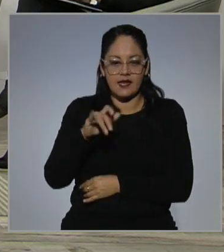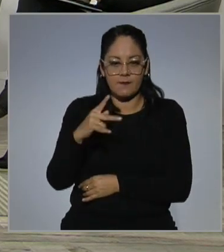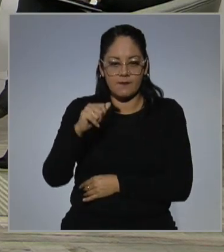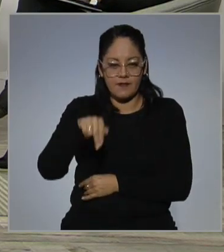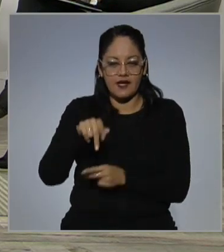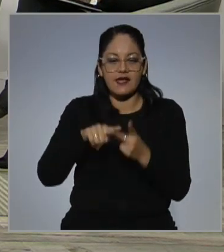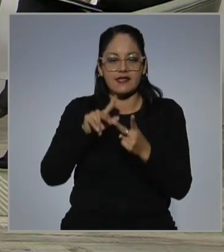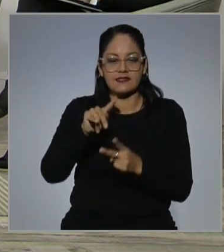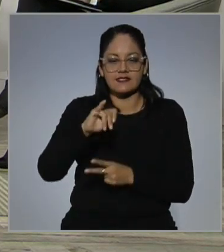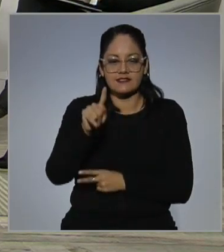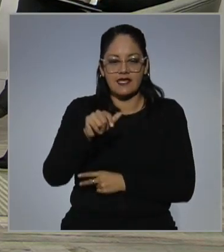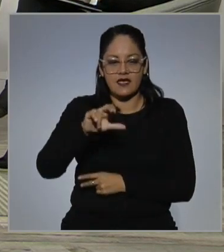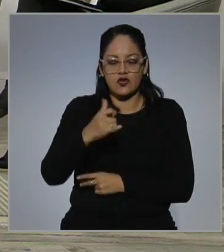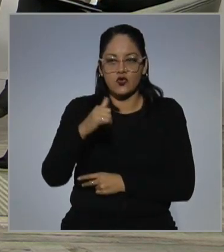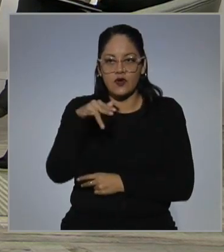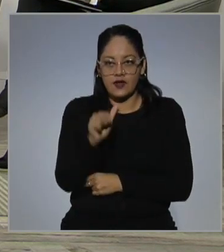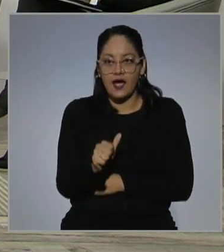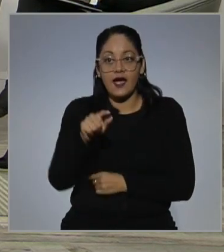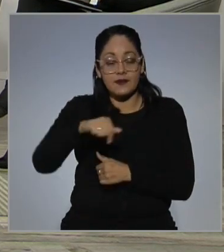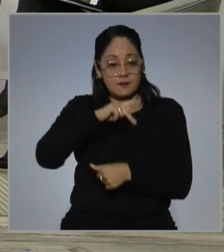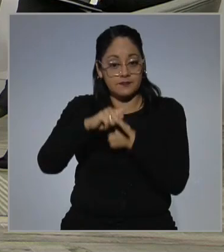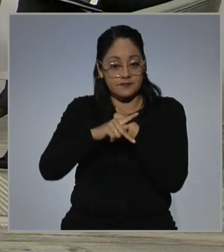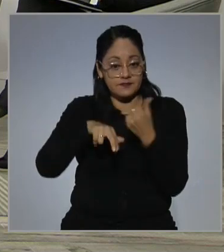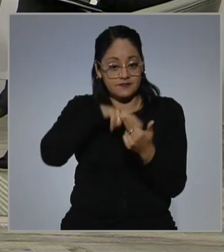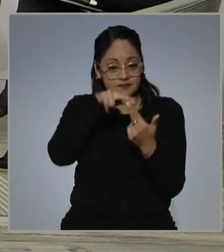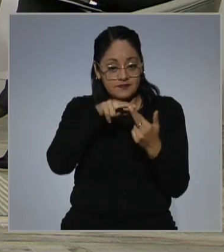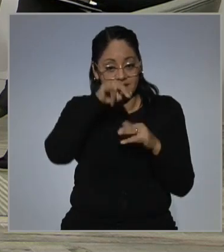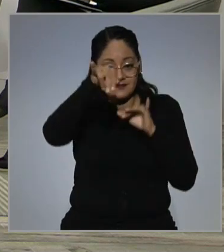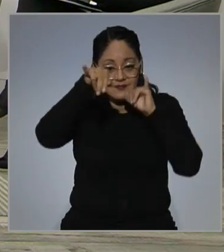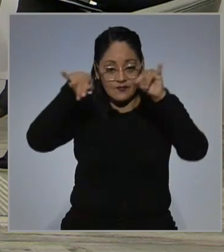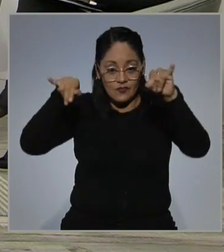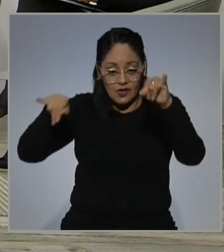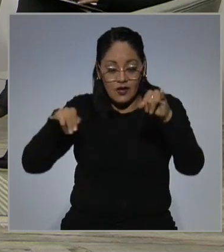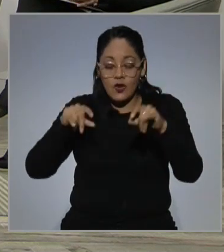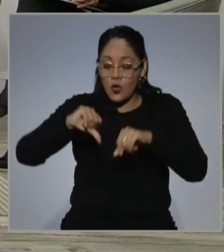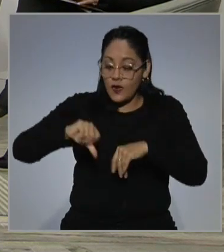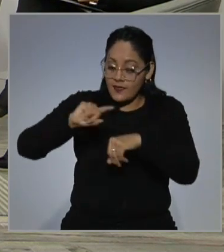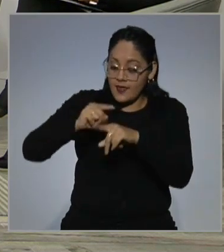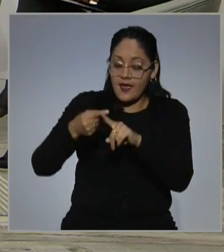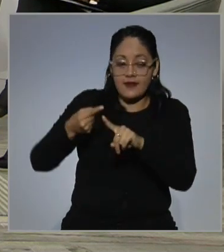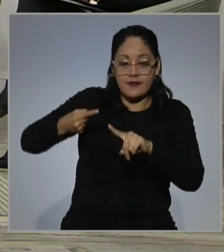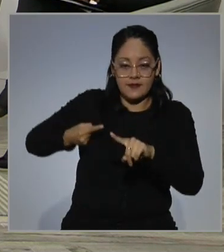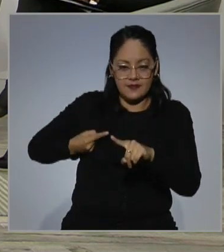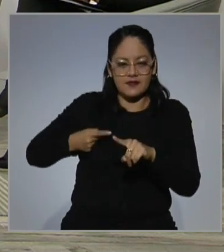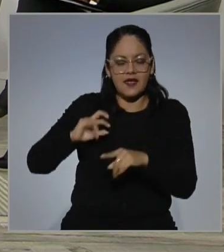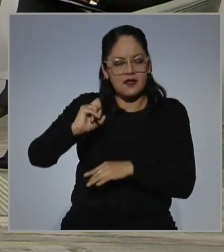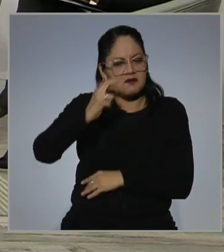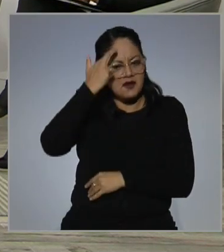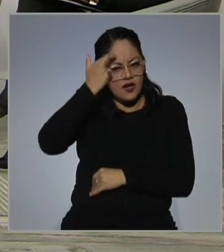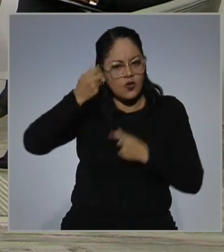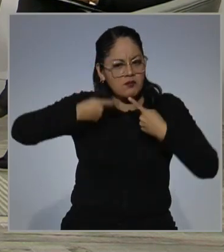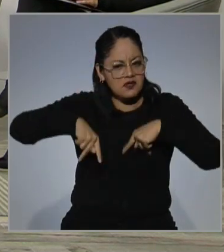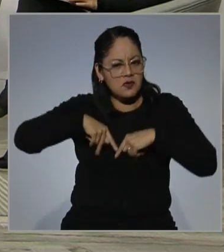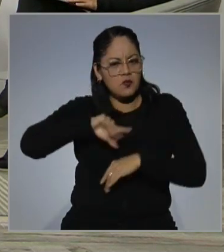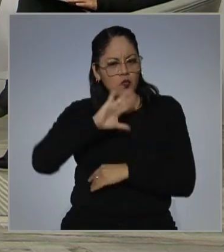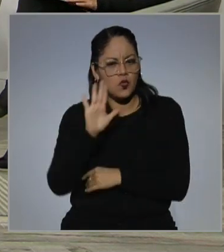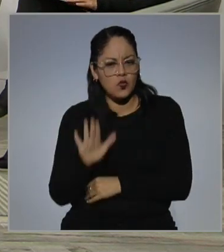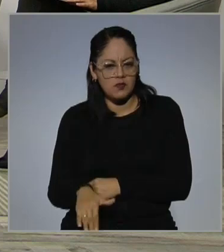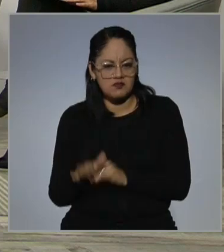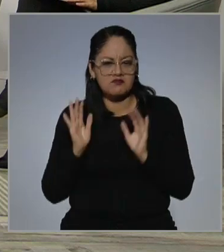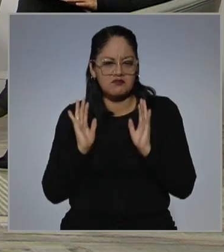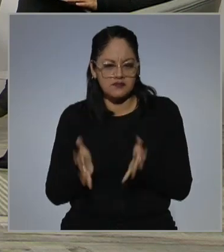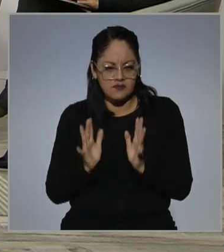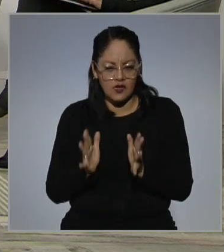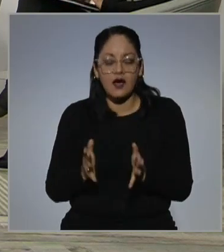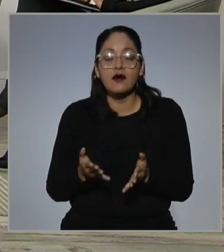Nuestro país, en cada región, el día de hoy y los días anteriores ha recordado a esas almas que ya no están con nosotros, pero no